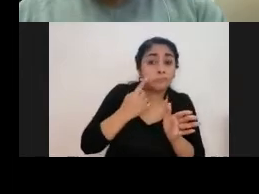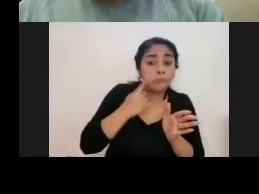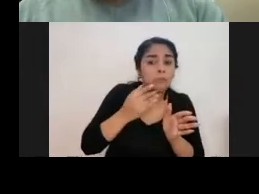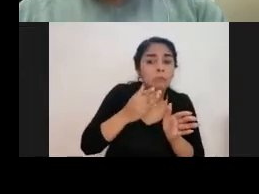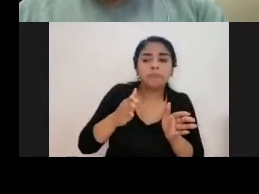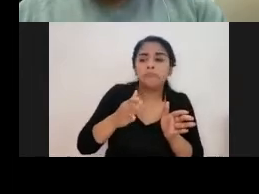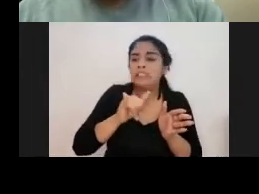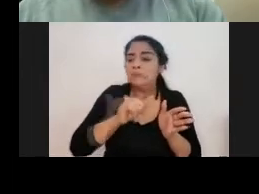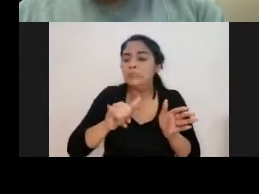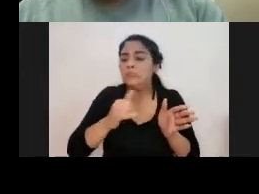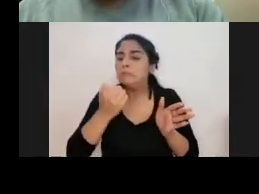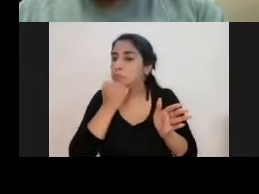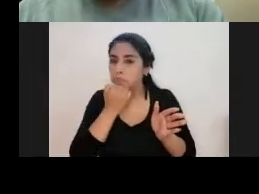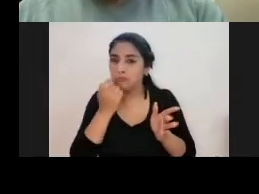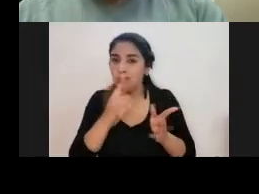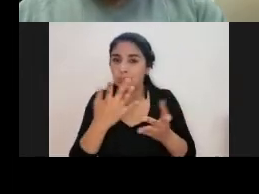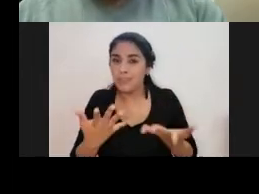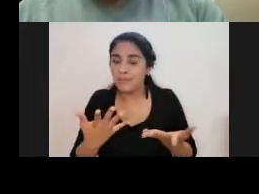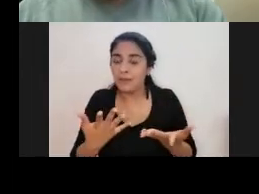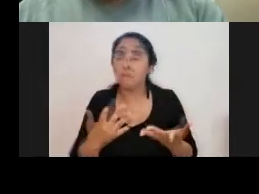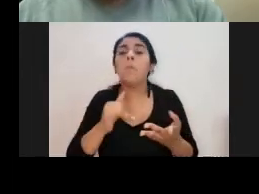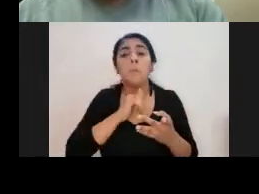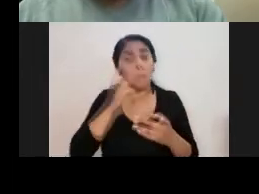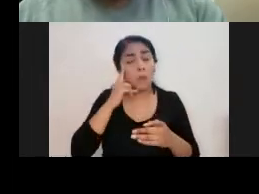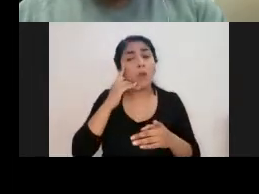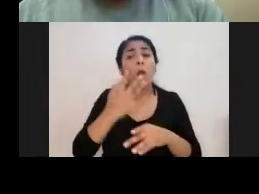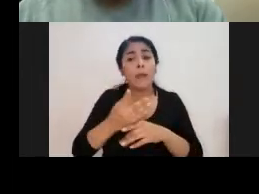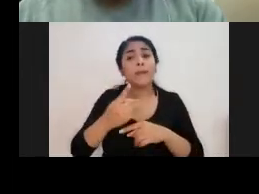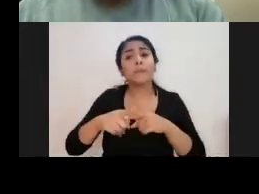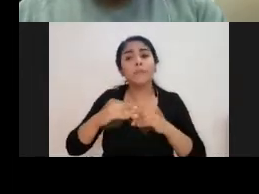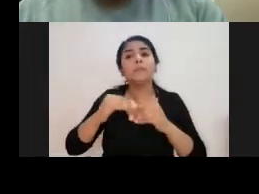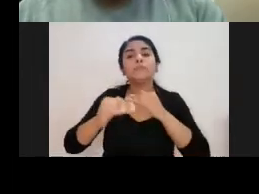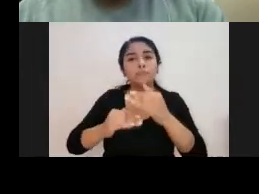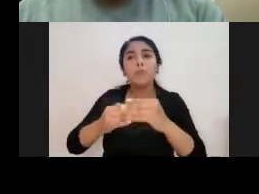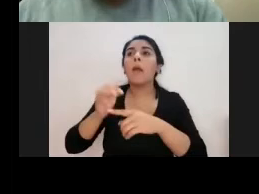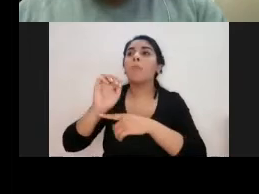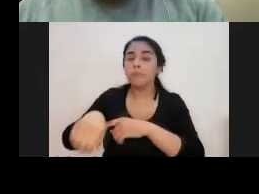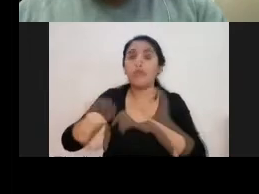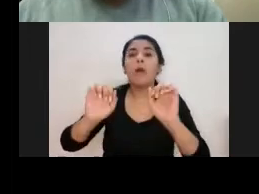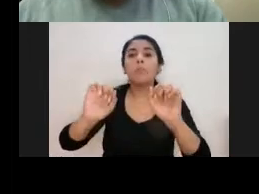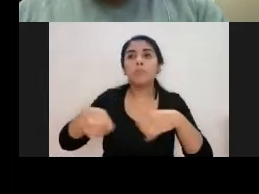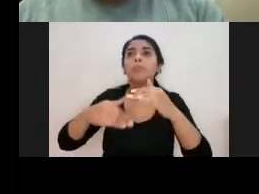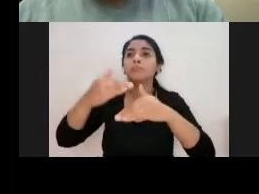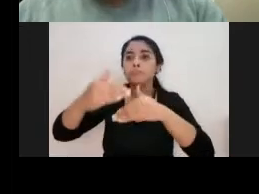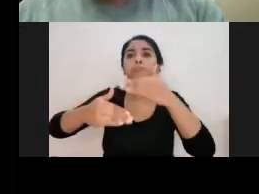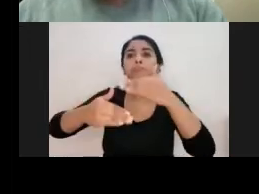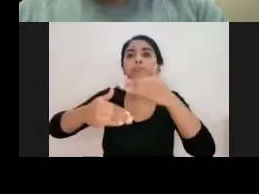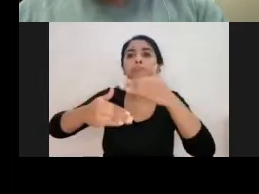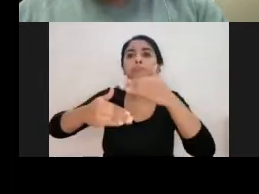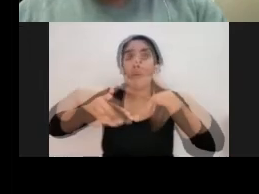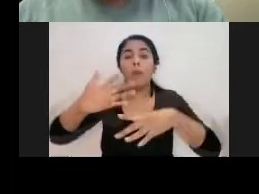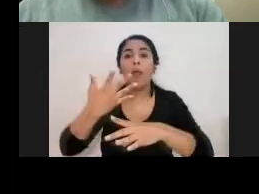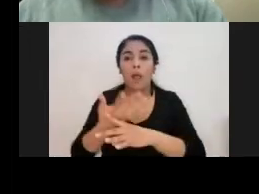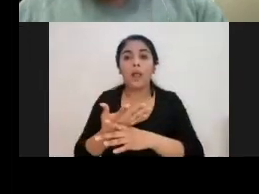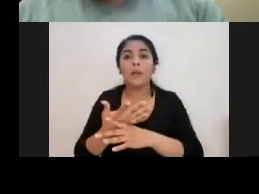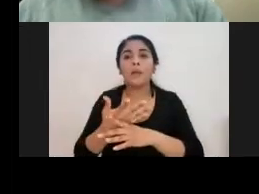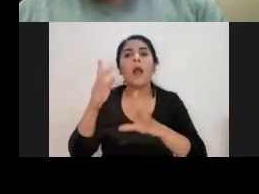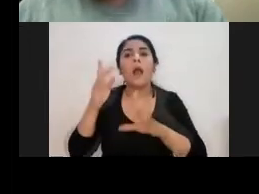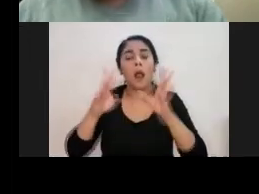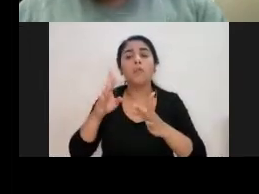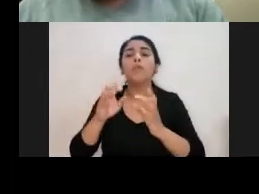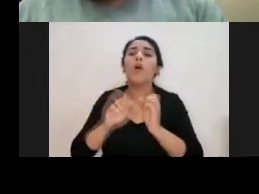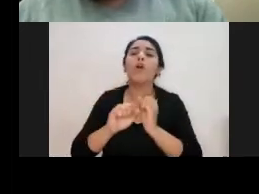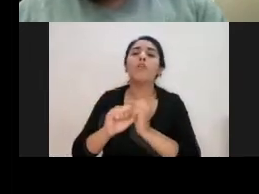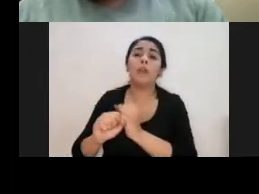ido subiendo, ¿cierto?, en las aprobaciones, y hoy día tenemos algunos antivirales, ¿cierto?, y